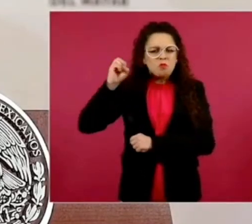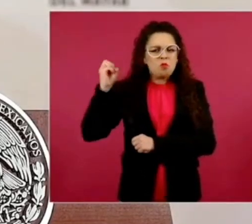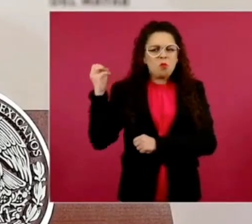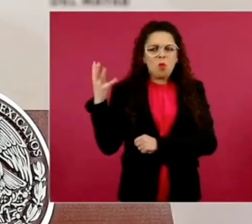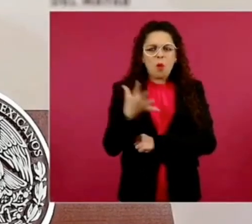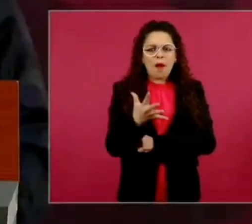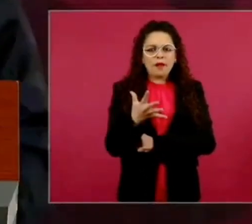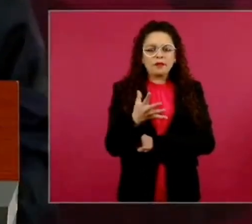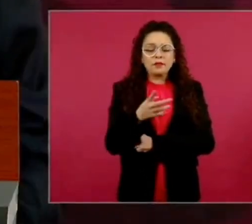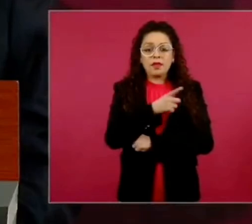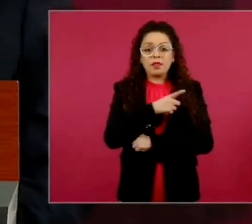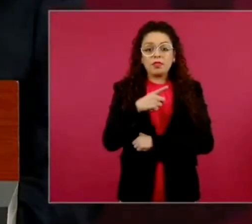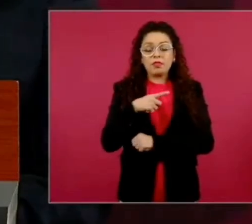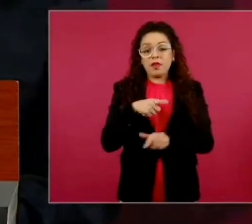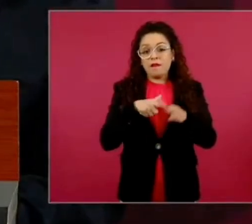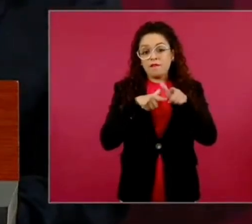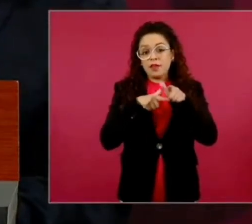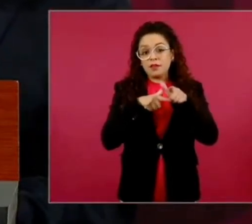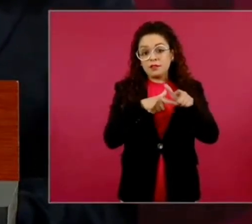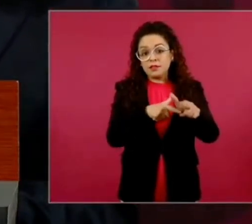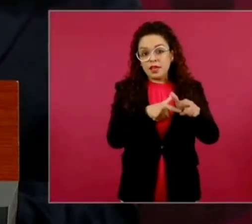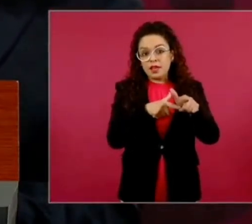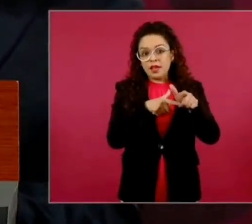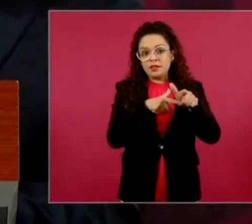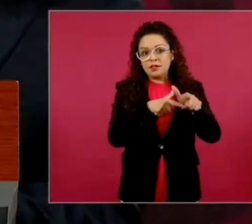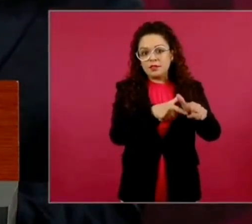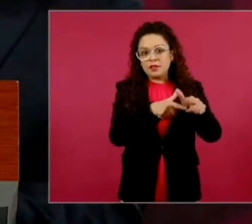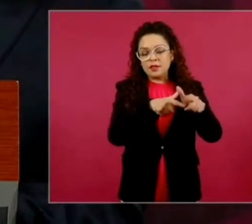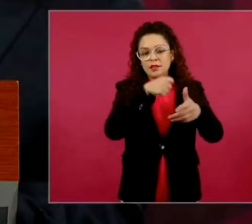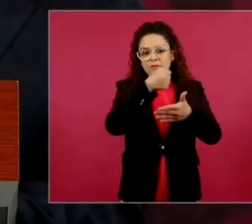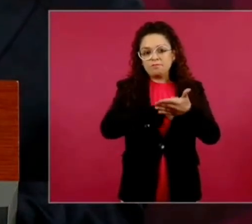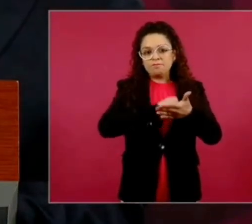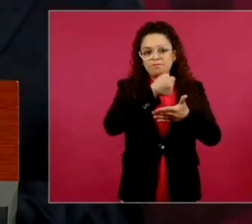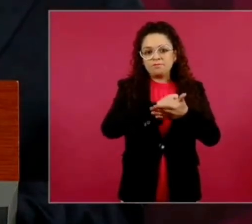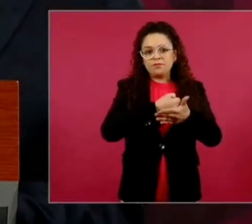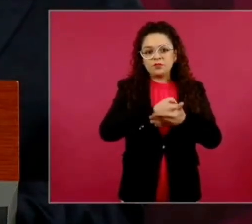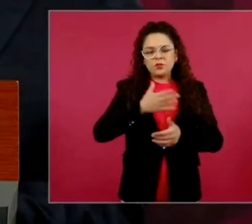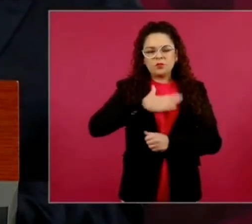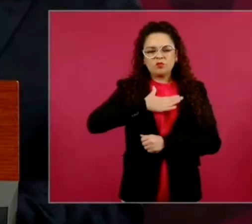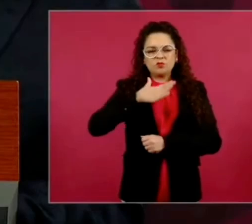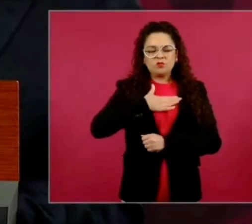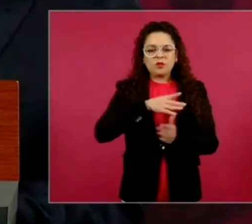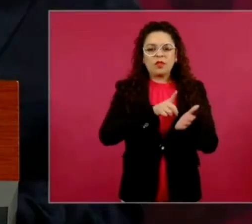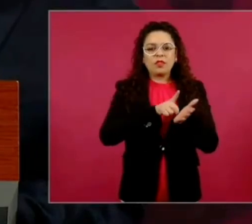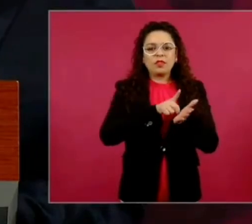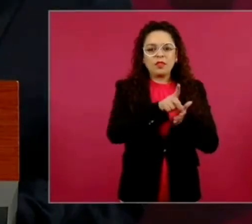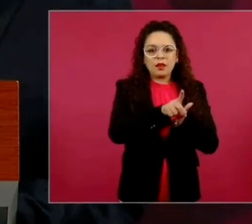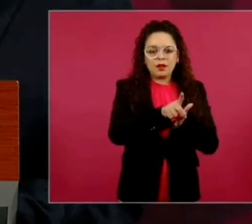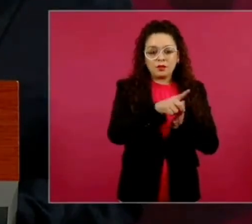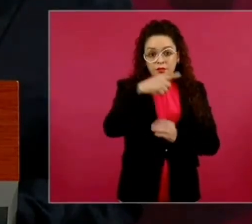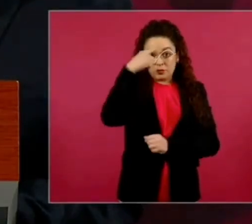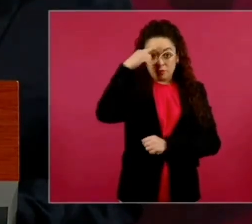para que las generaciones que nos sucedan lo recobren.